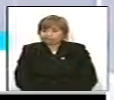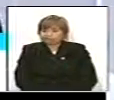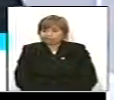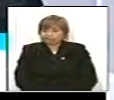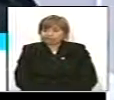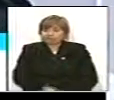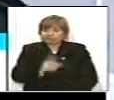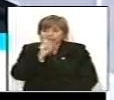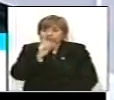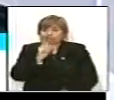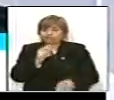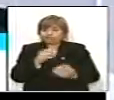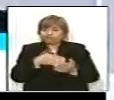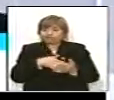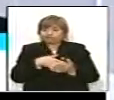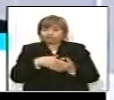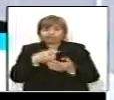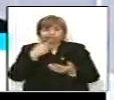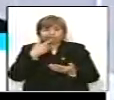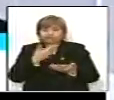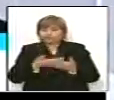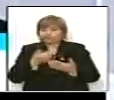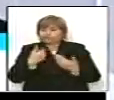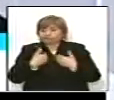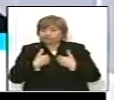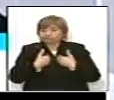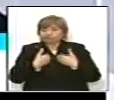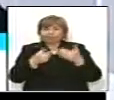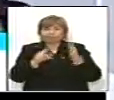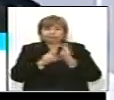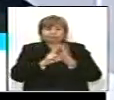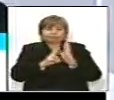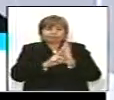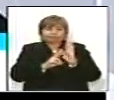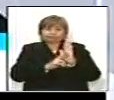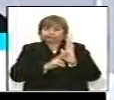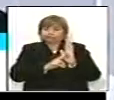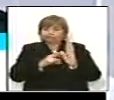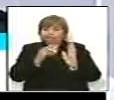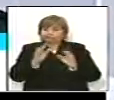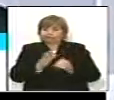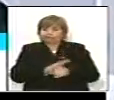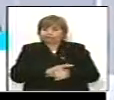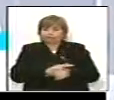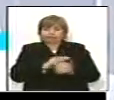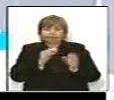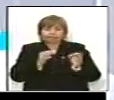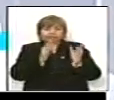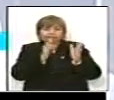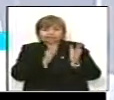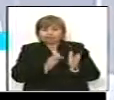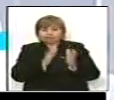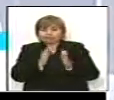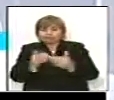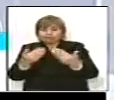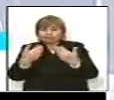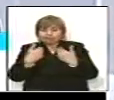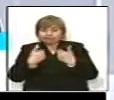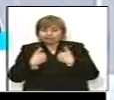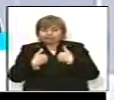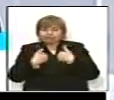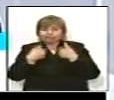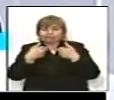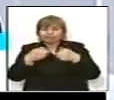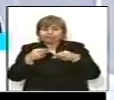Uno de los temas sensibles que tenemos en los requisitos para culminar el proceso de formalización y obtener autorización de